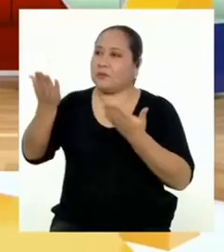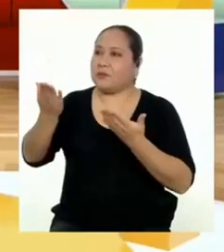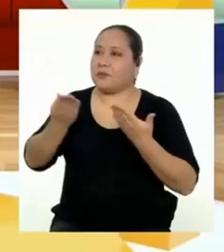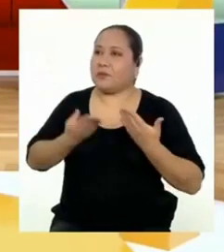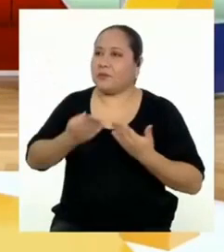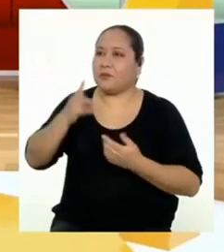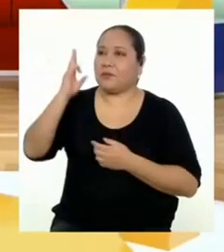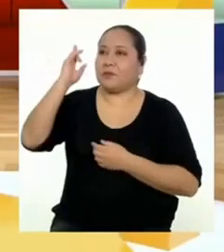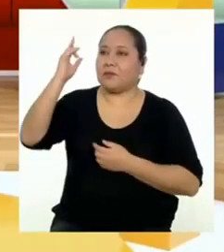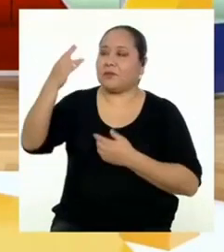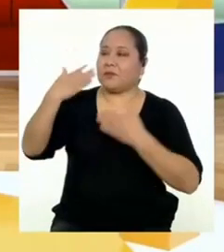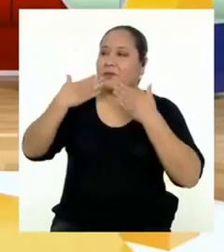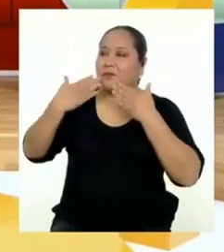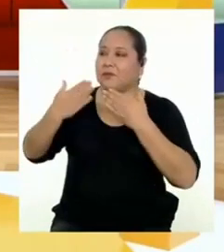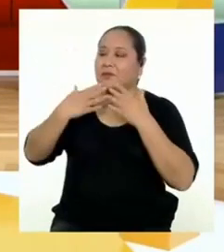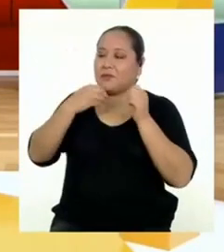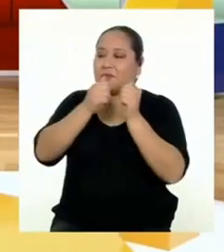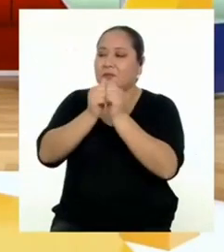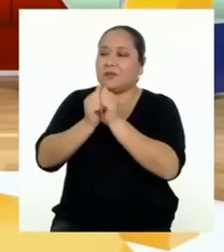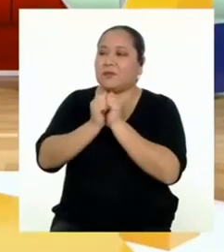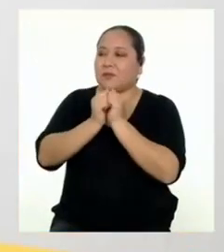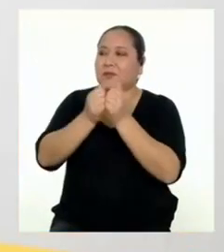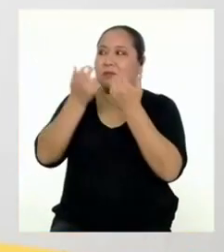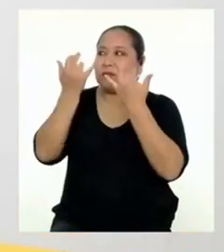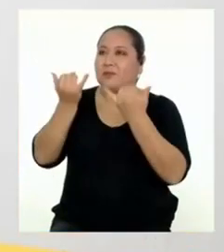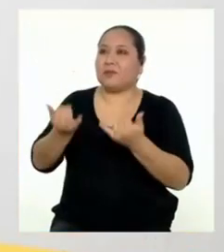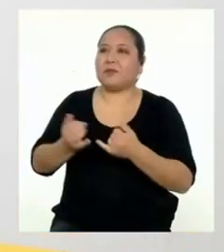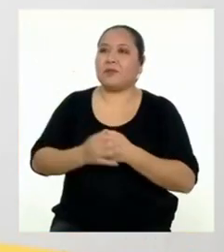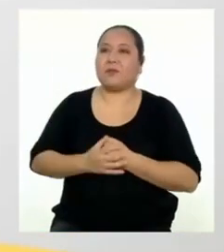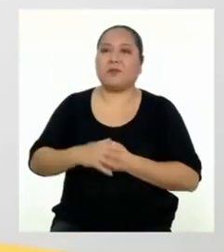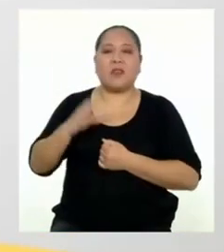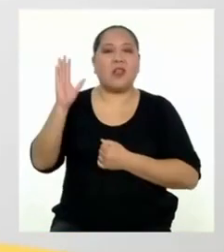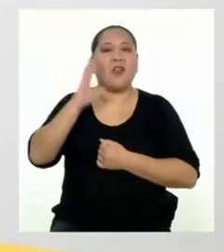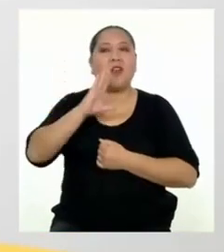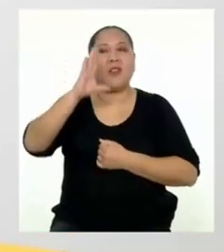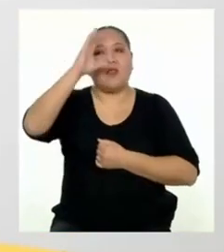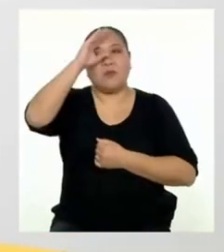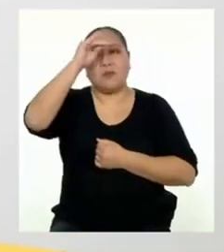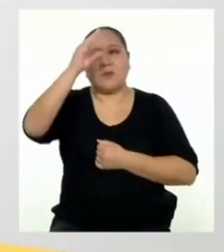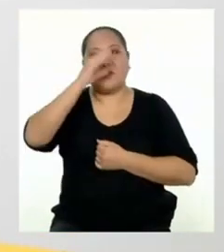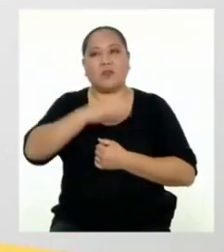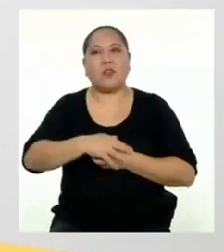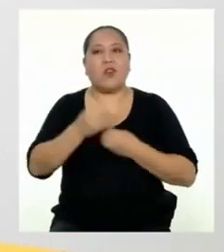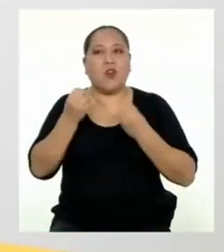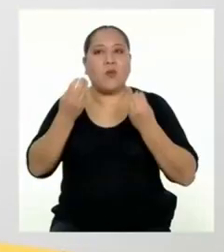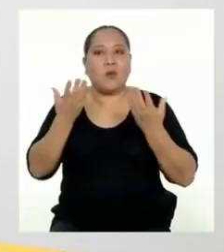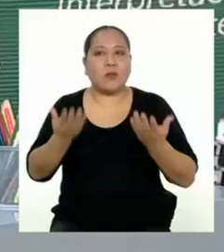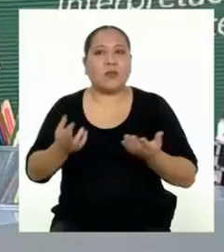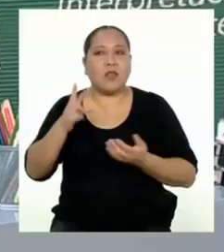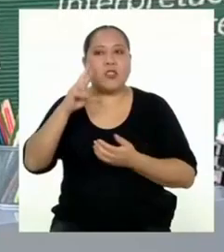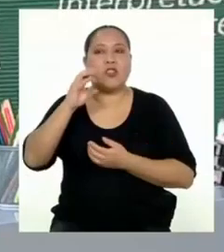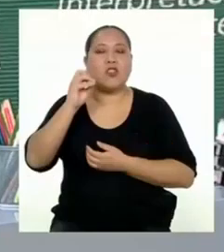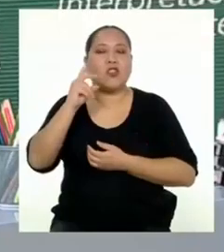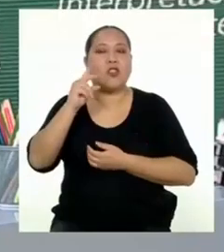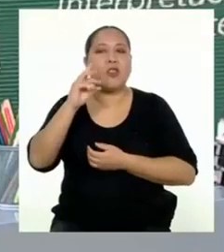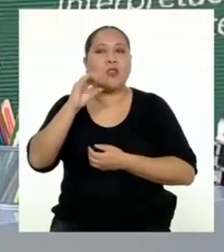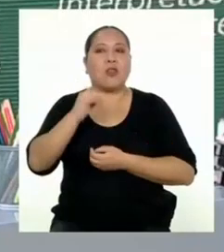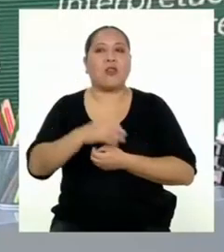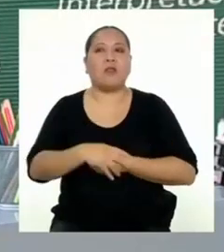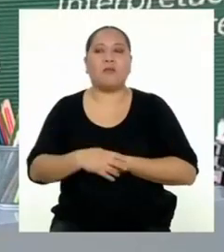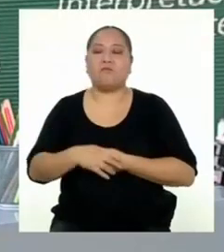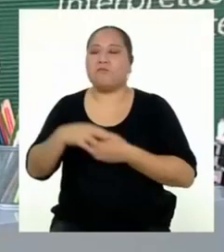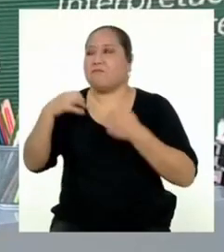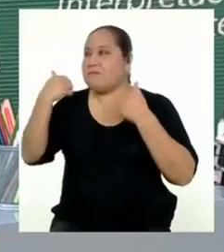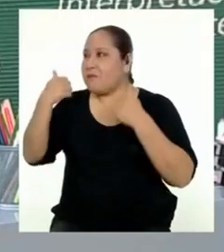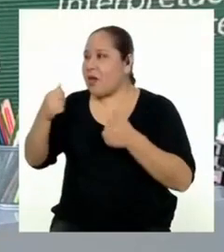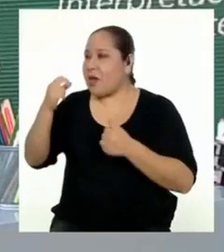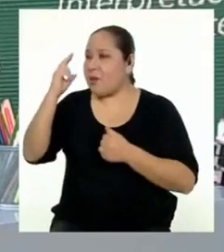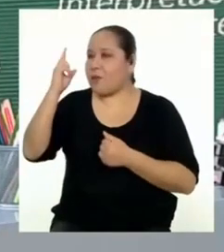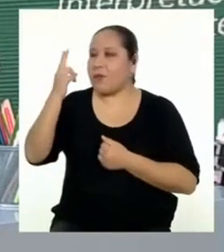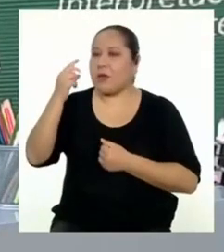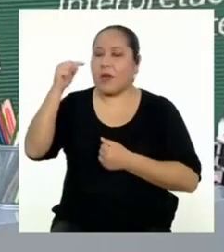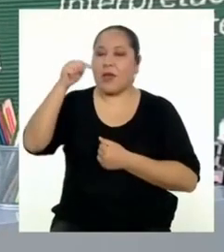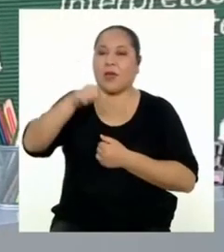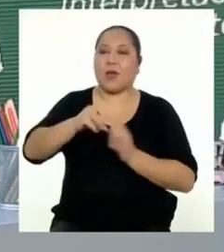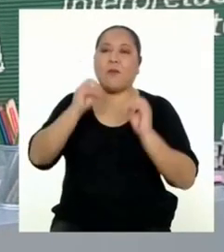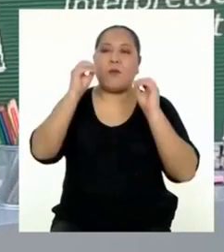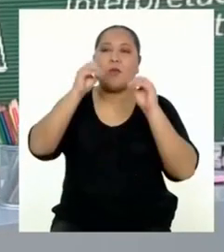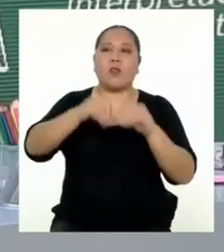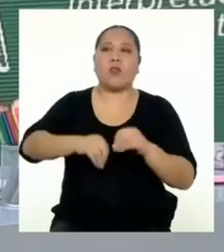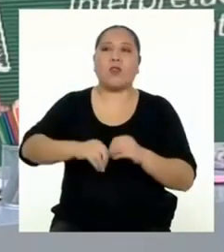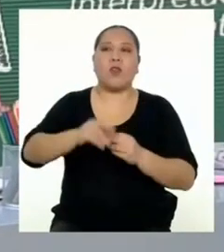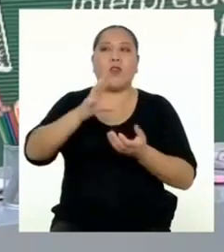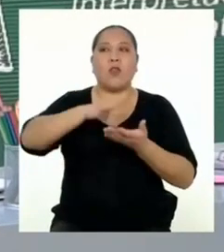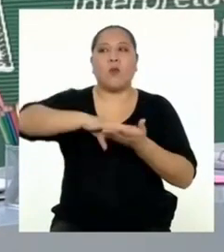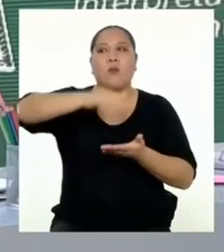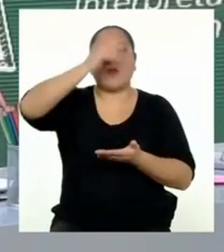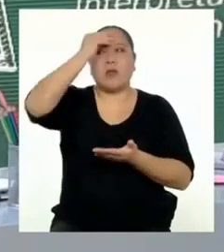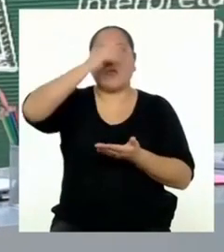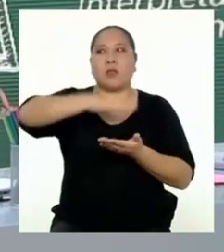Bienvenido, profesor. Gracias por acompañarnos el día de hoy. Hola chicas y chicos, ¿qué tal, Rodrigo? Bien, profesor. Aquí aplicando lo